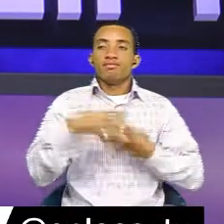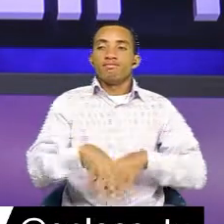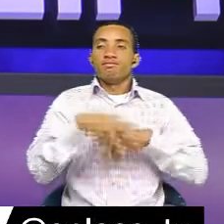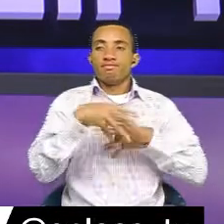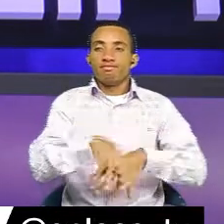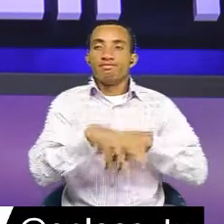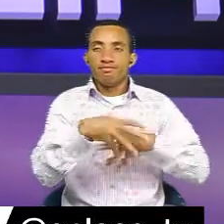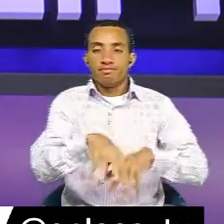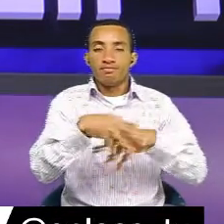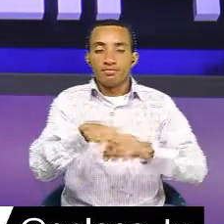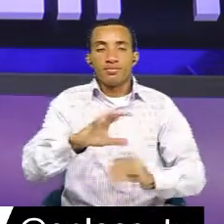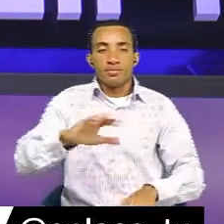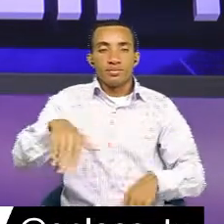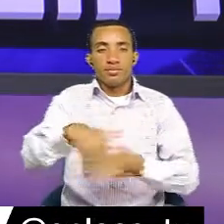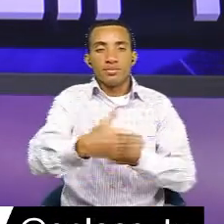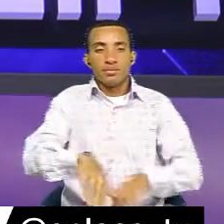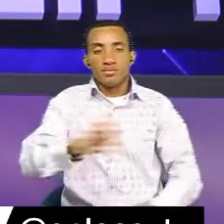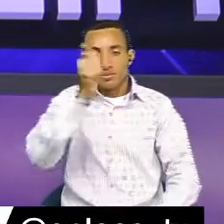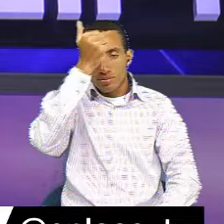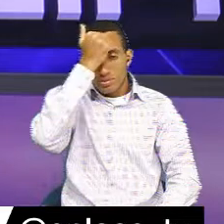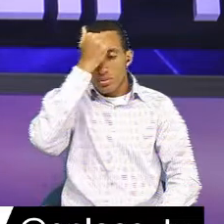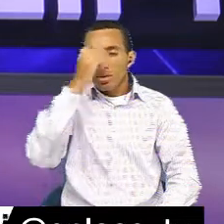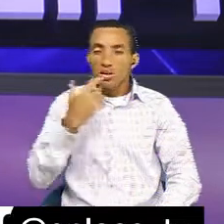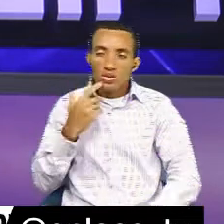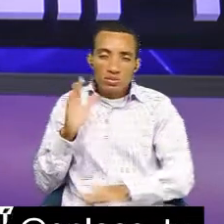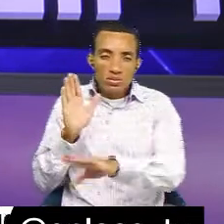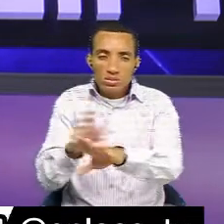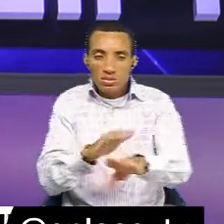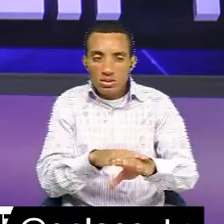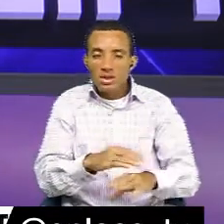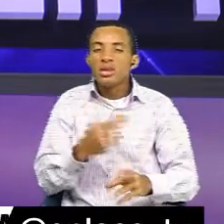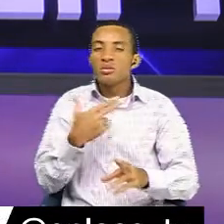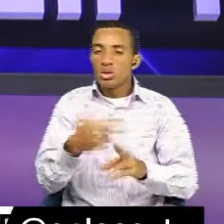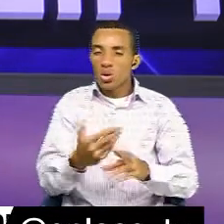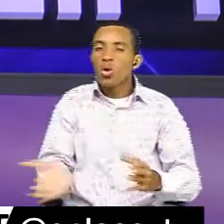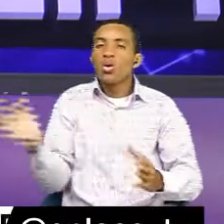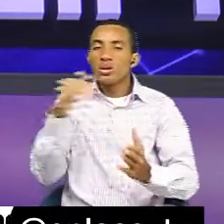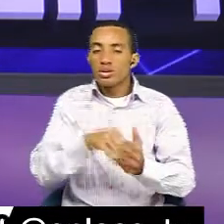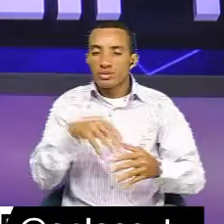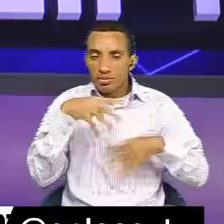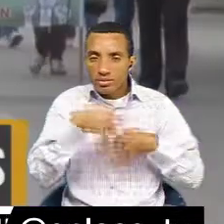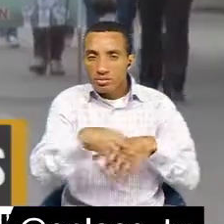ciudad y se anuncia nueva protesta para esta tarde frente a las instalaciones de la DIAN.